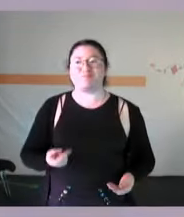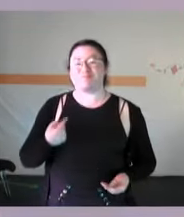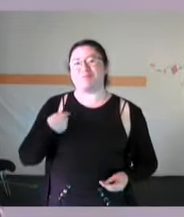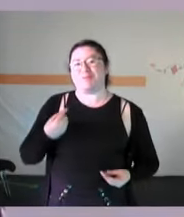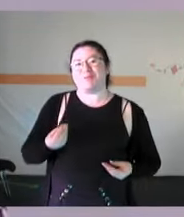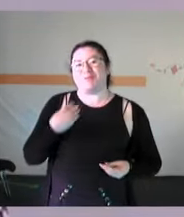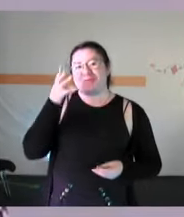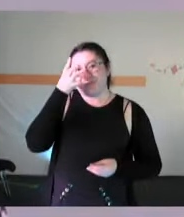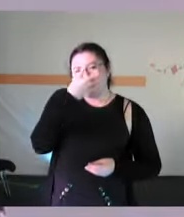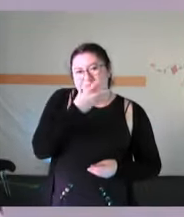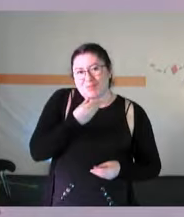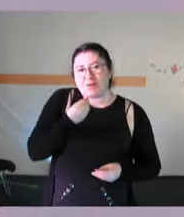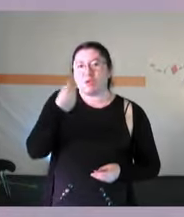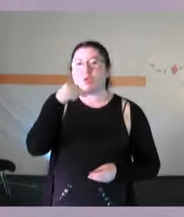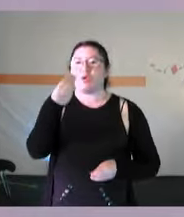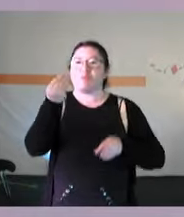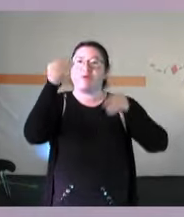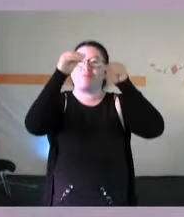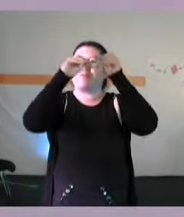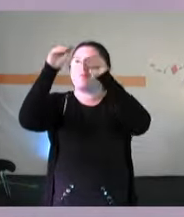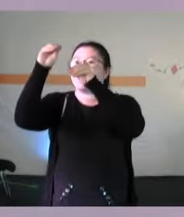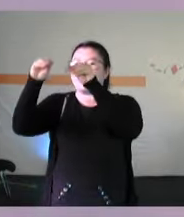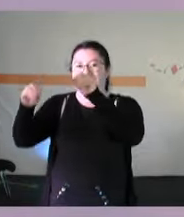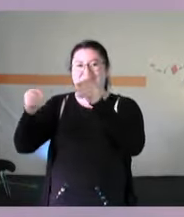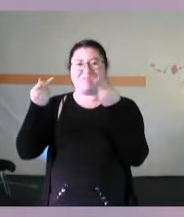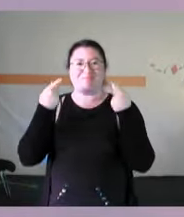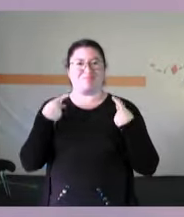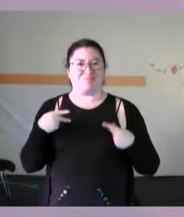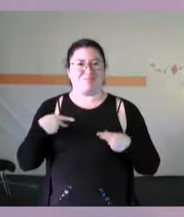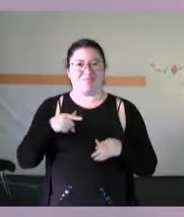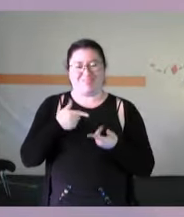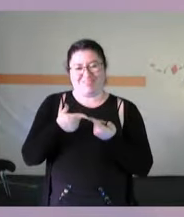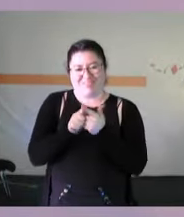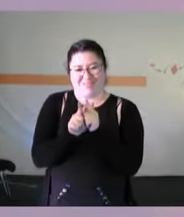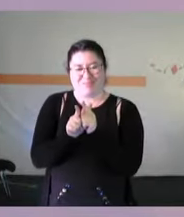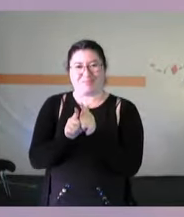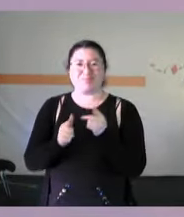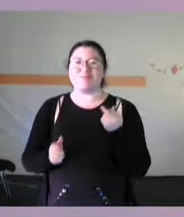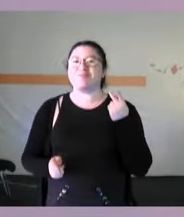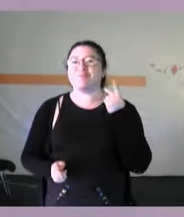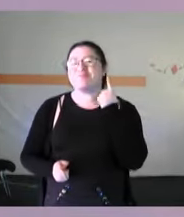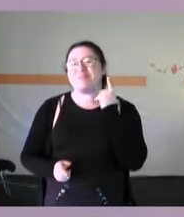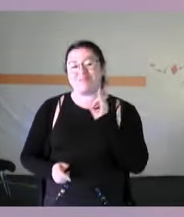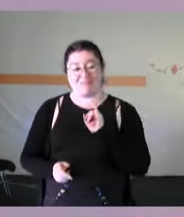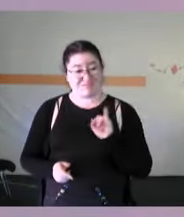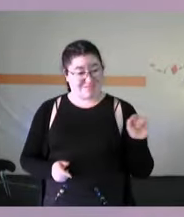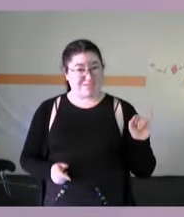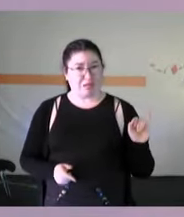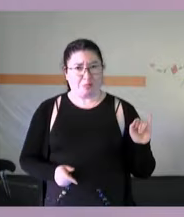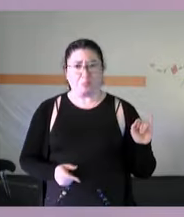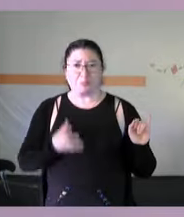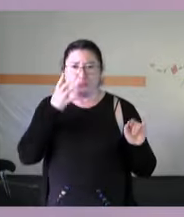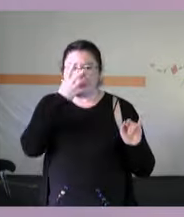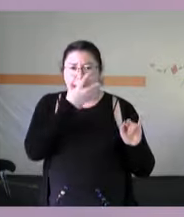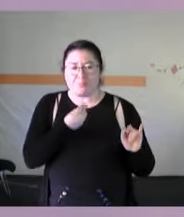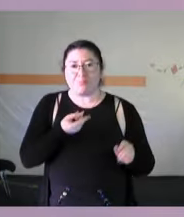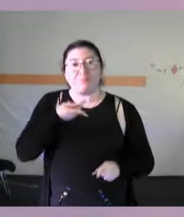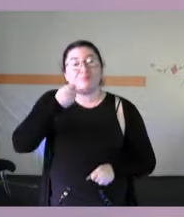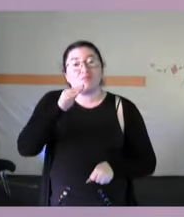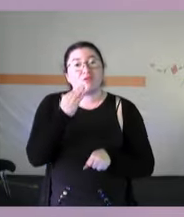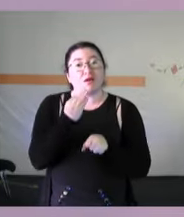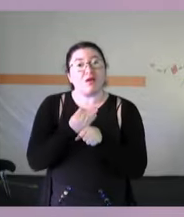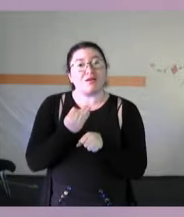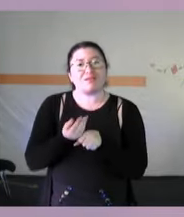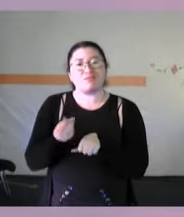las carpas de la gente de izquierdas, pero estaría más bonito todavía ponerle el nombre de